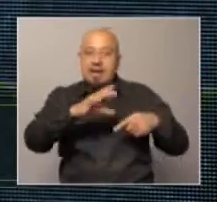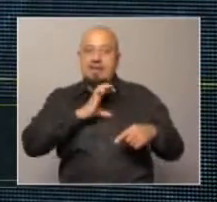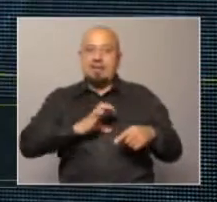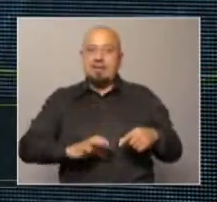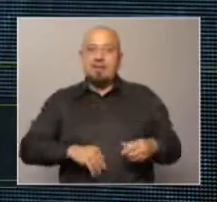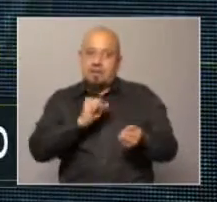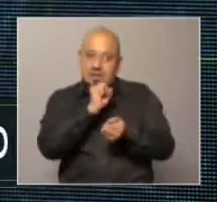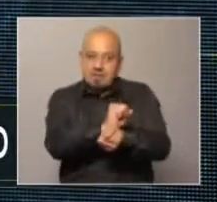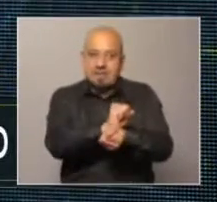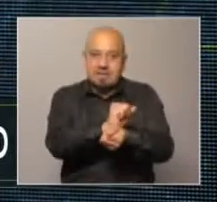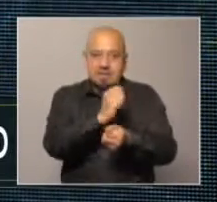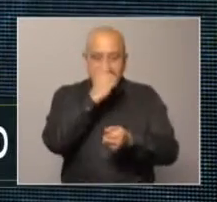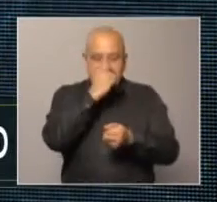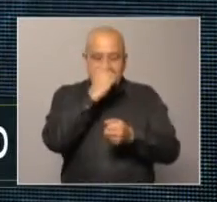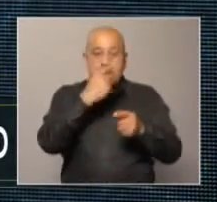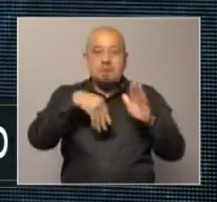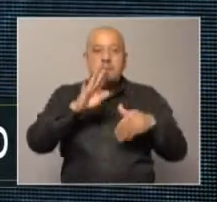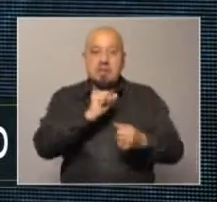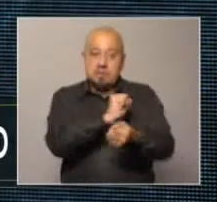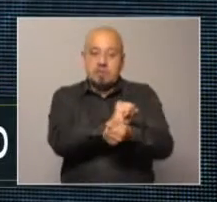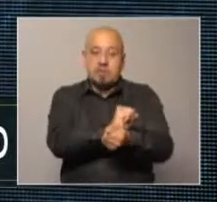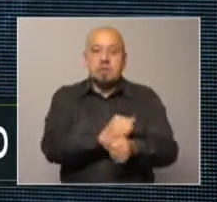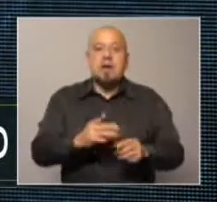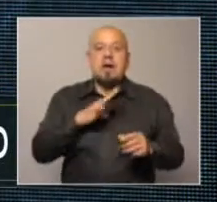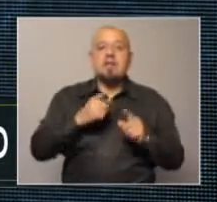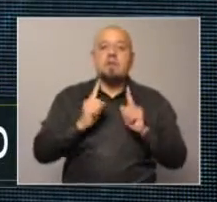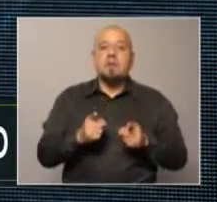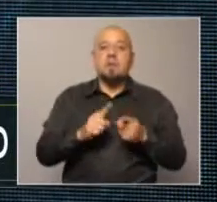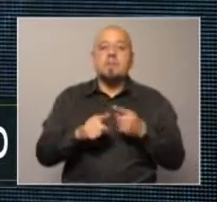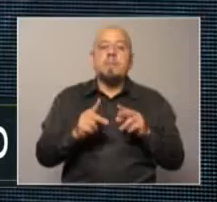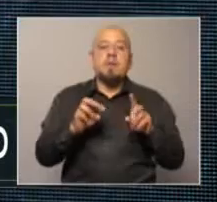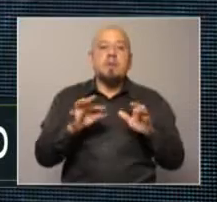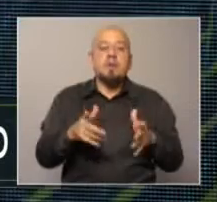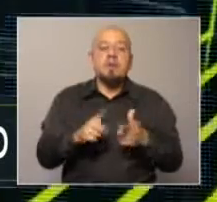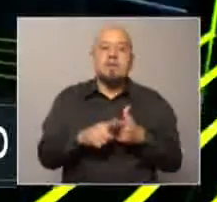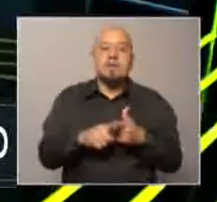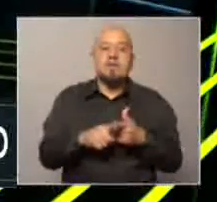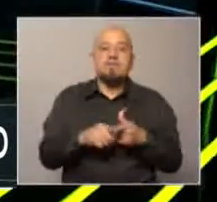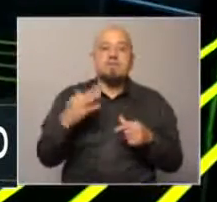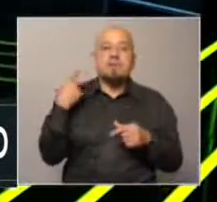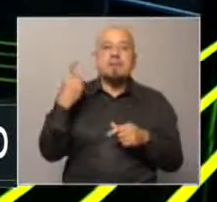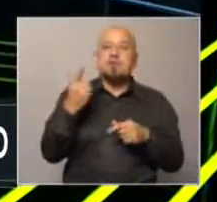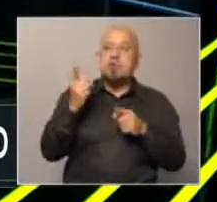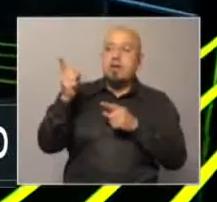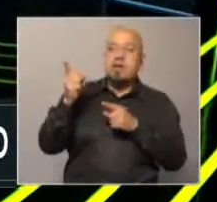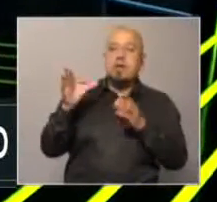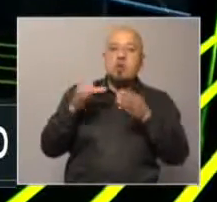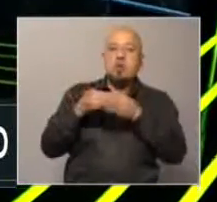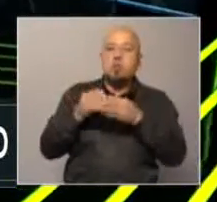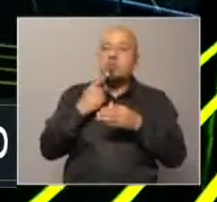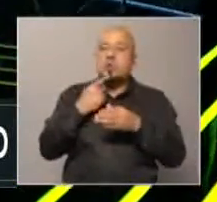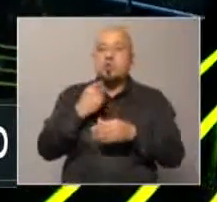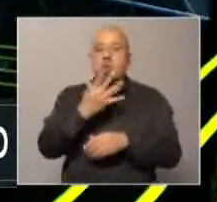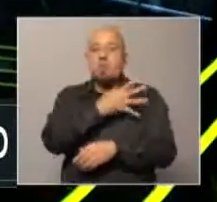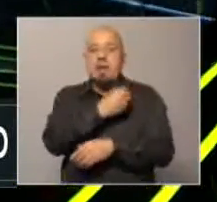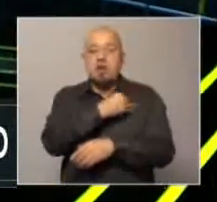sí. Nada de interacción, espacios para compartir y demás. Después hay cuestionamientos también de la directora del Partido Nacional en INISA y la